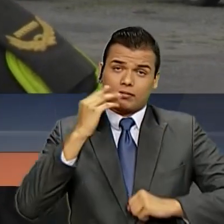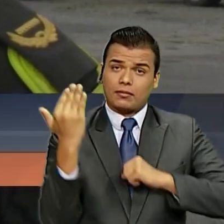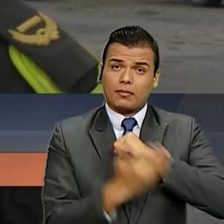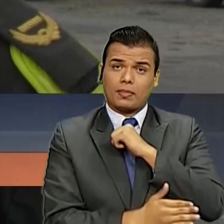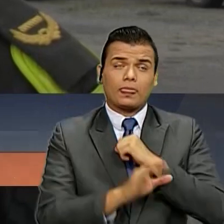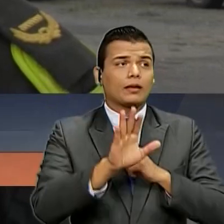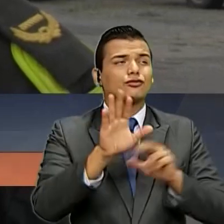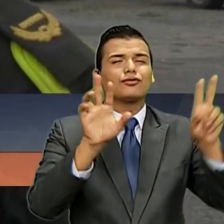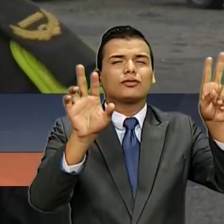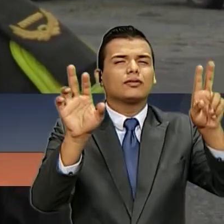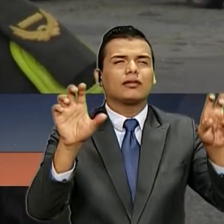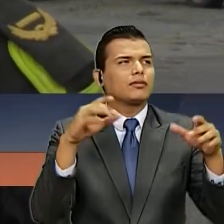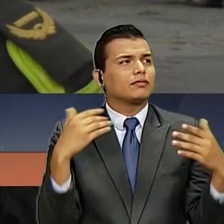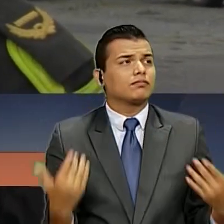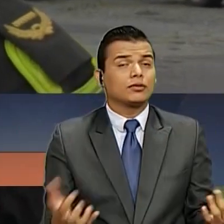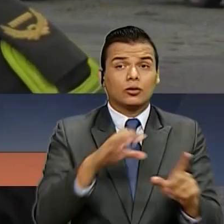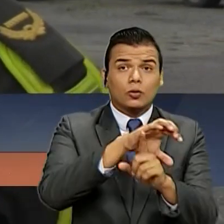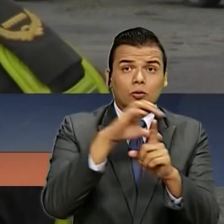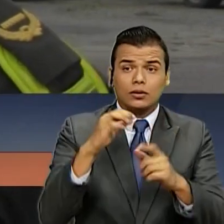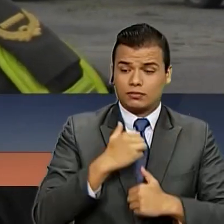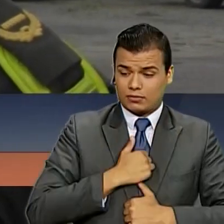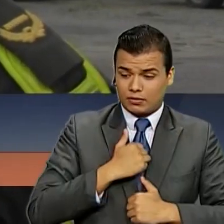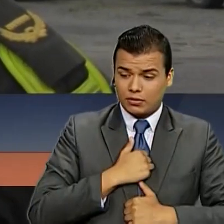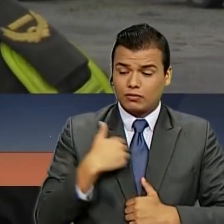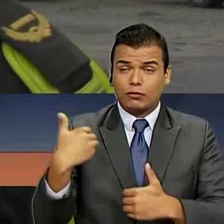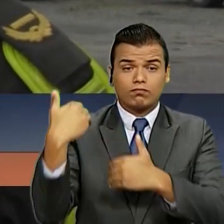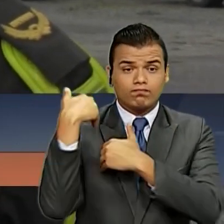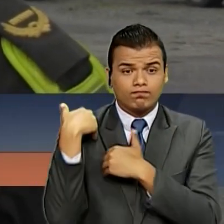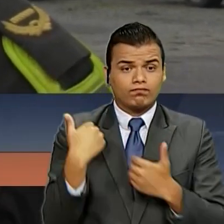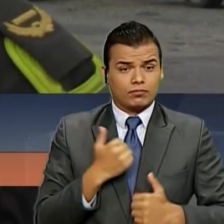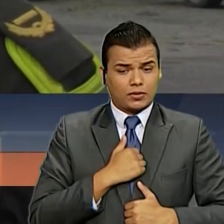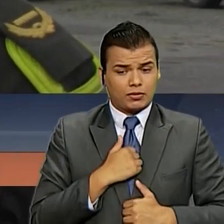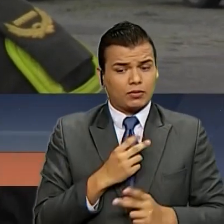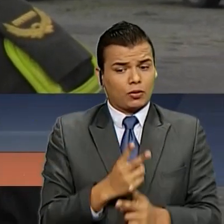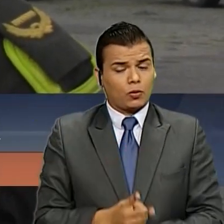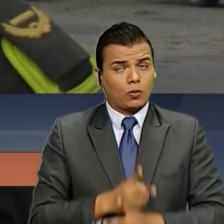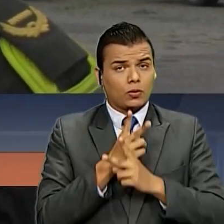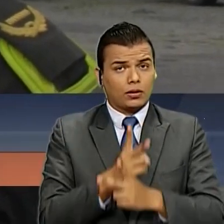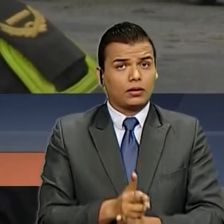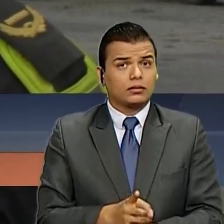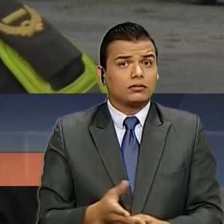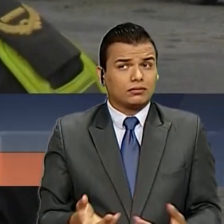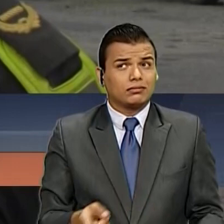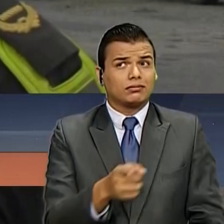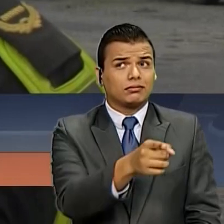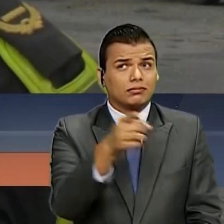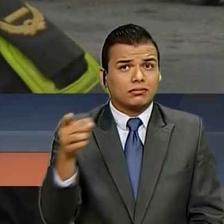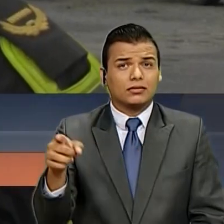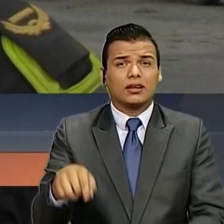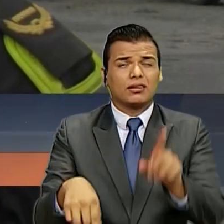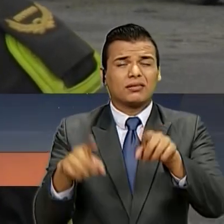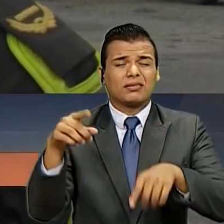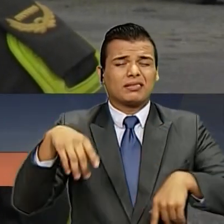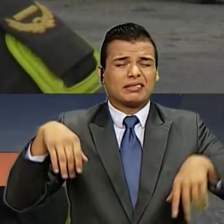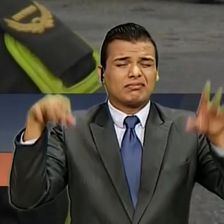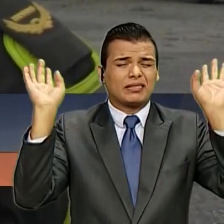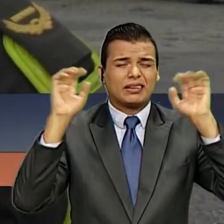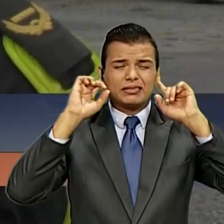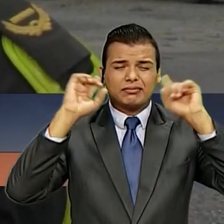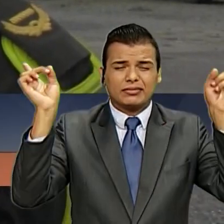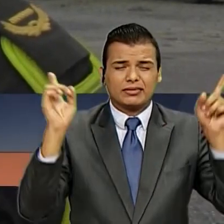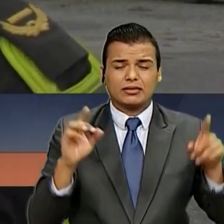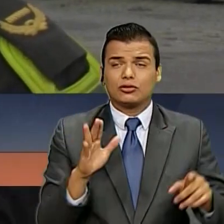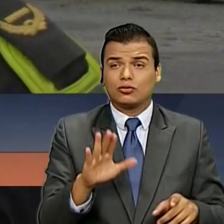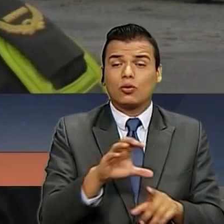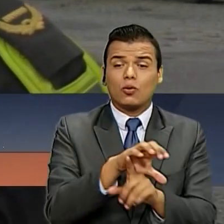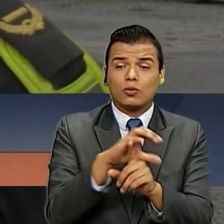cultural. Es un tema de responsabilidad personal, es un tema de autocuidado, en el cual podemos ver que la falta de cultura ciudadana es